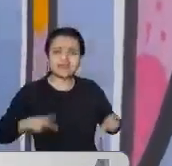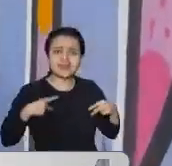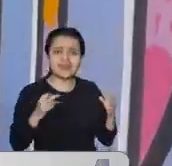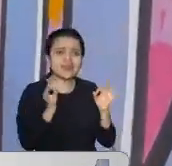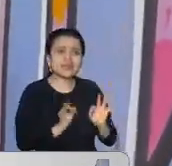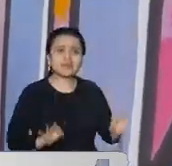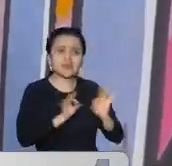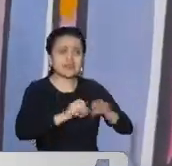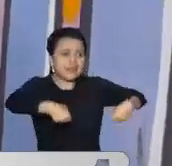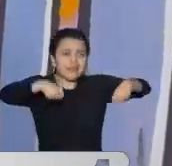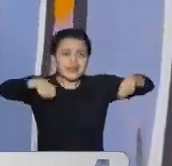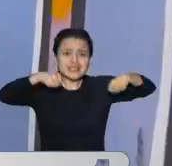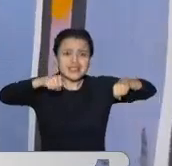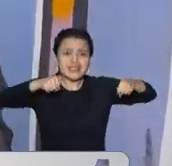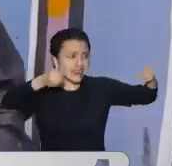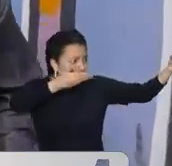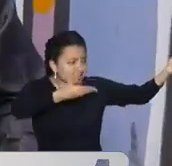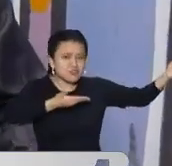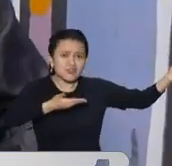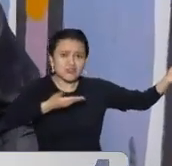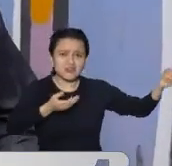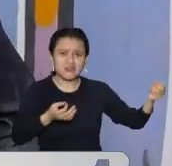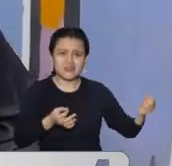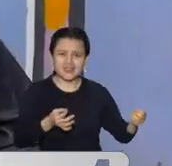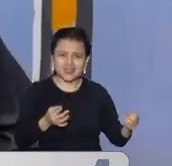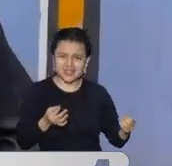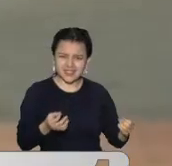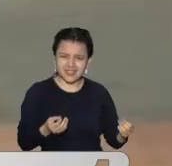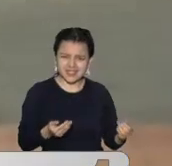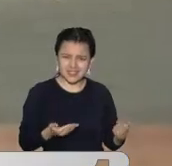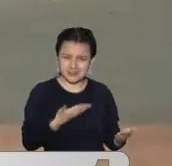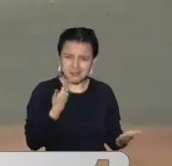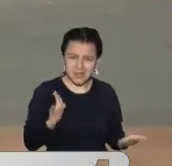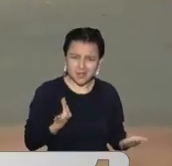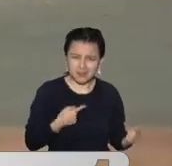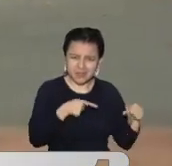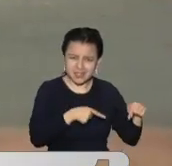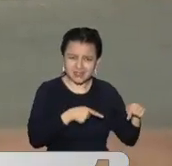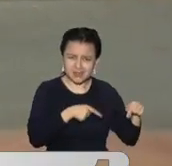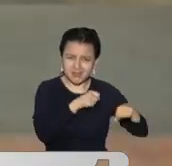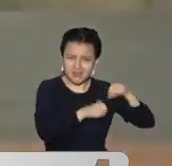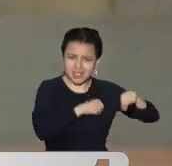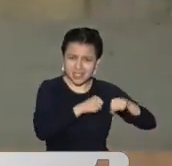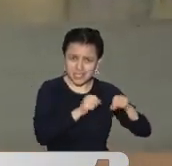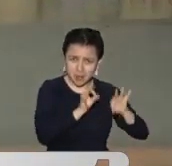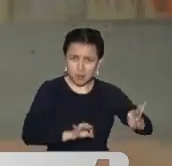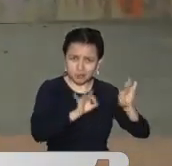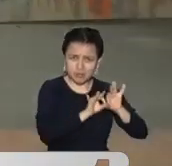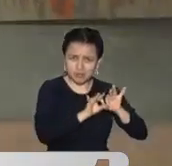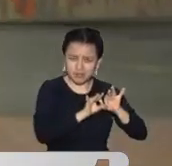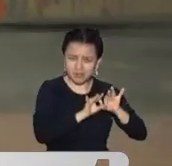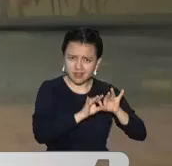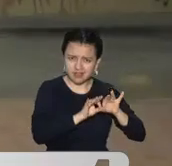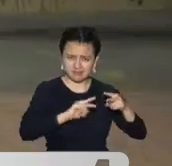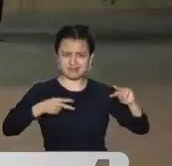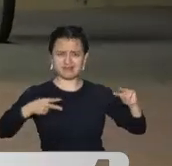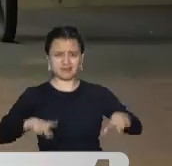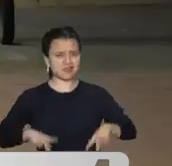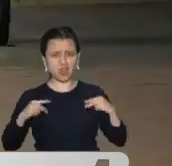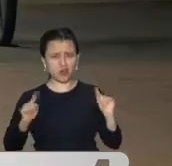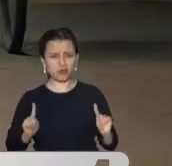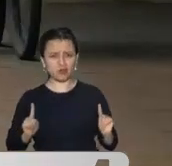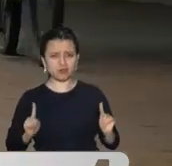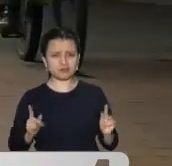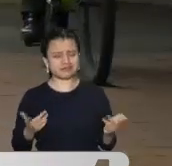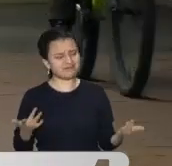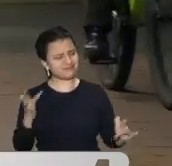vale nada, pero la vida de un ser humano vale mucho. Además de robarle su único medio de transporte, su maleta, el